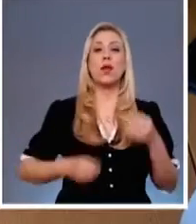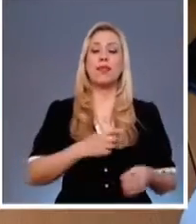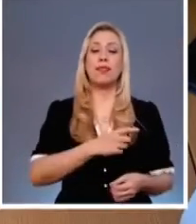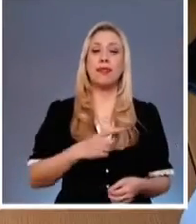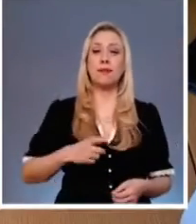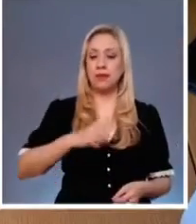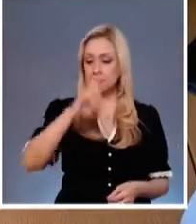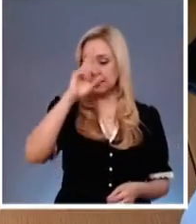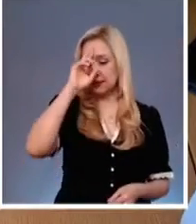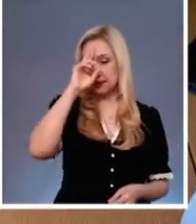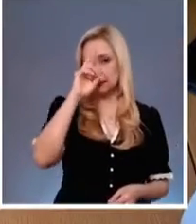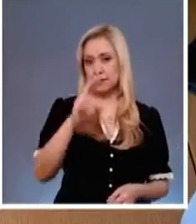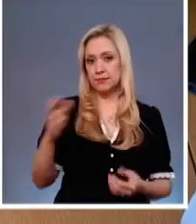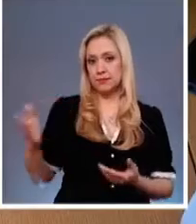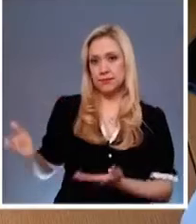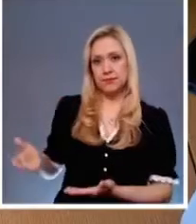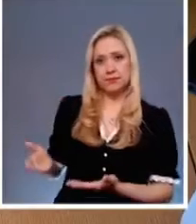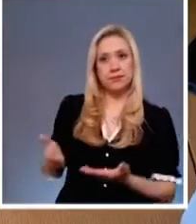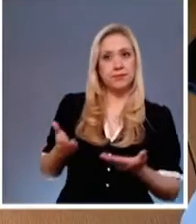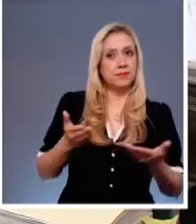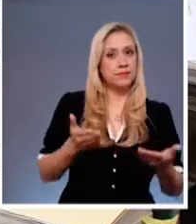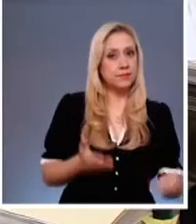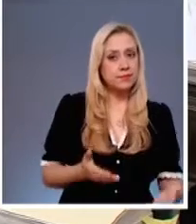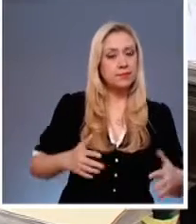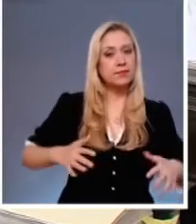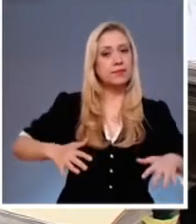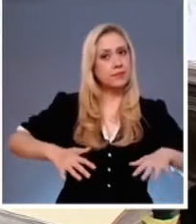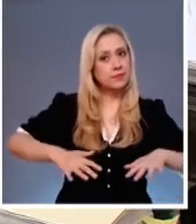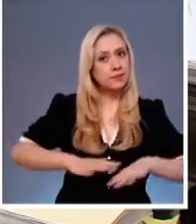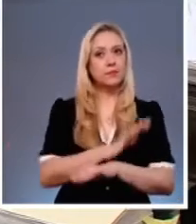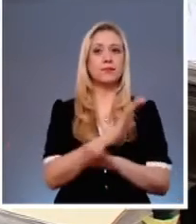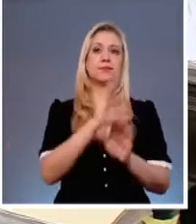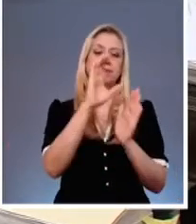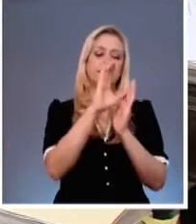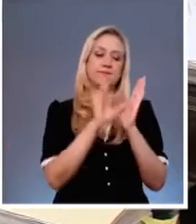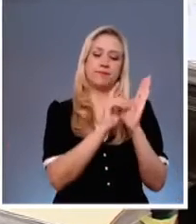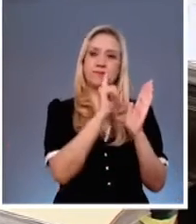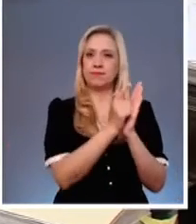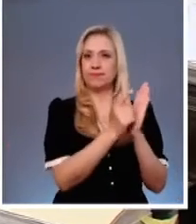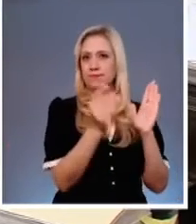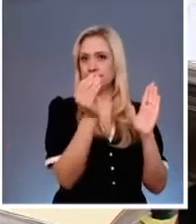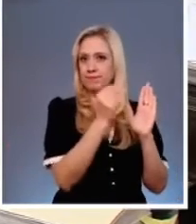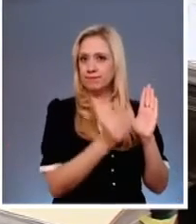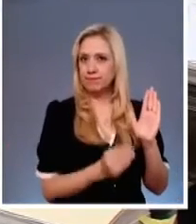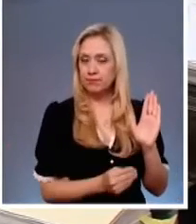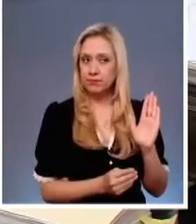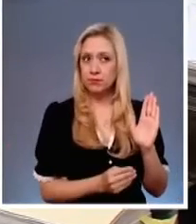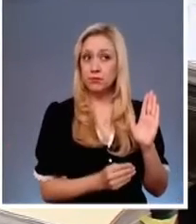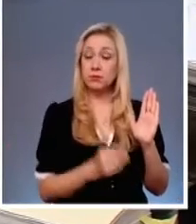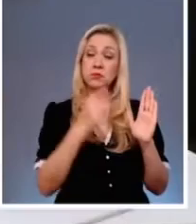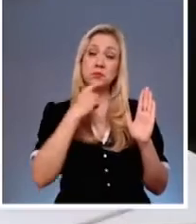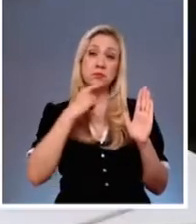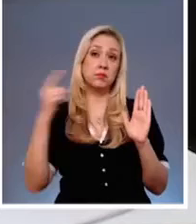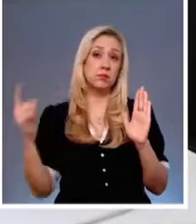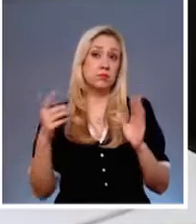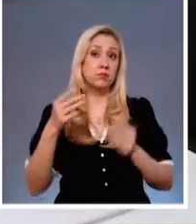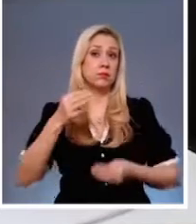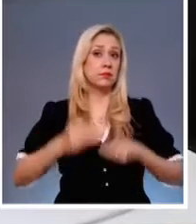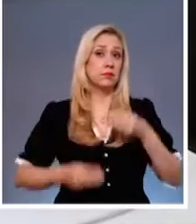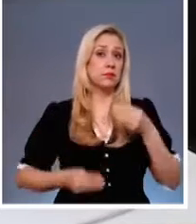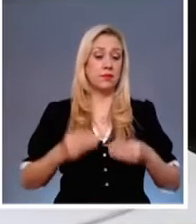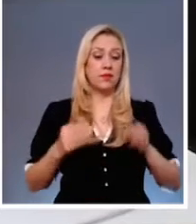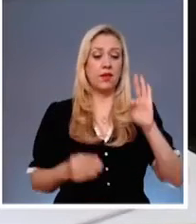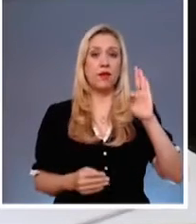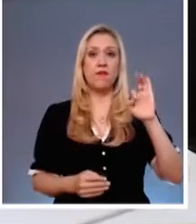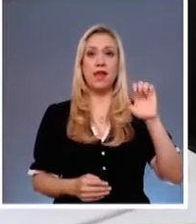cabo una lectura transformadora de la Constitución. Así lo señaló el magistrado Felipe de la Mata Pizaña,